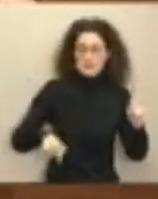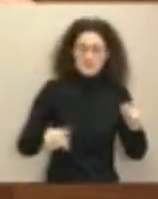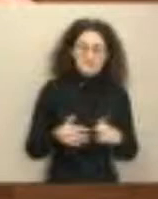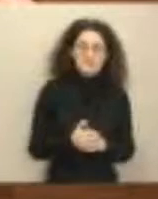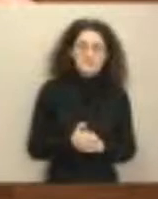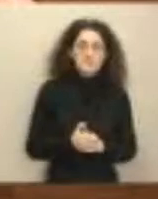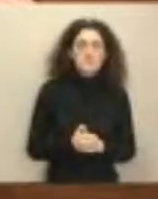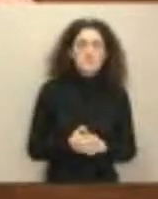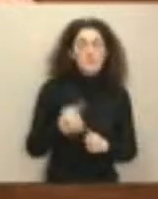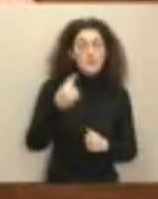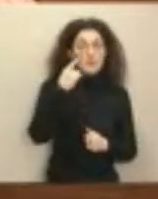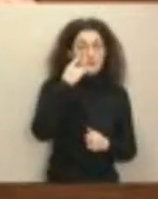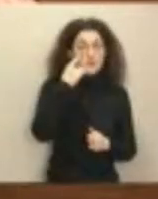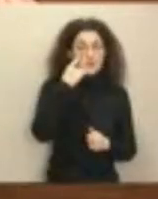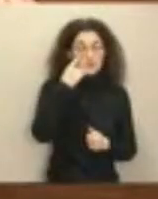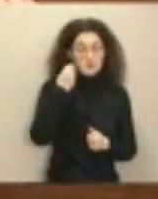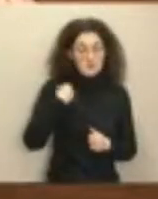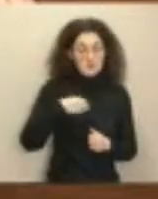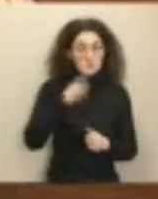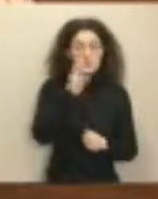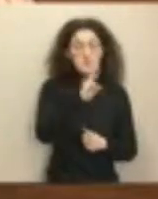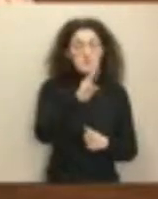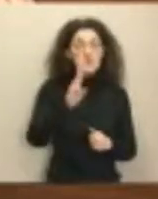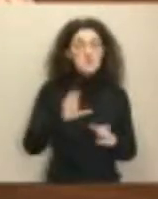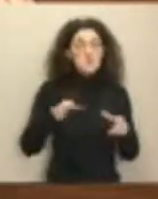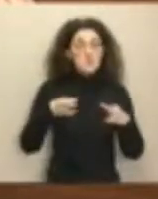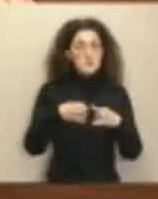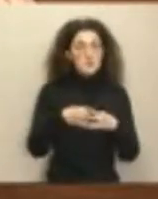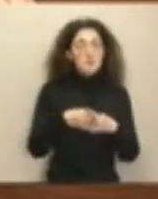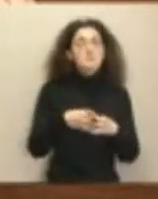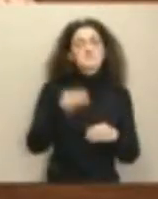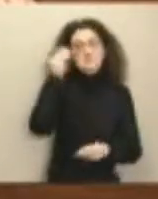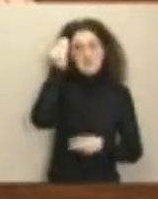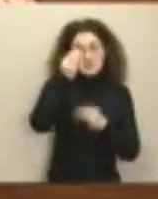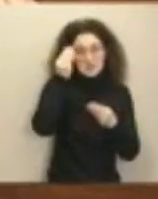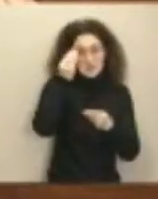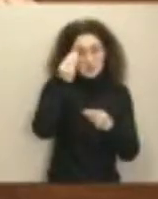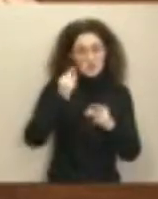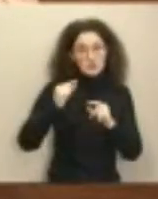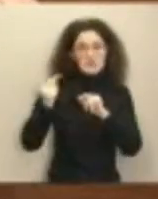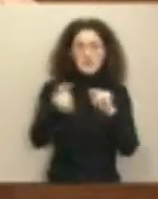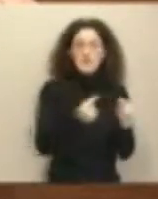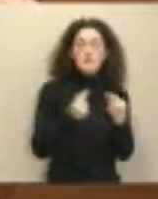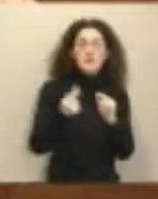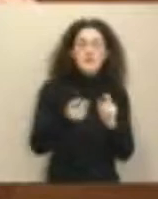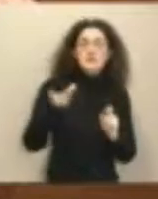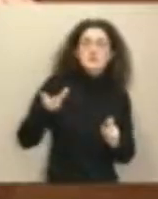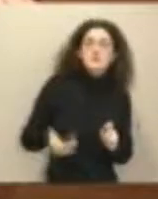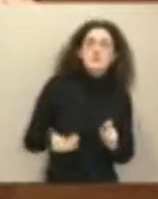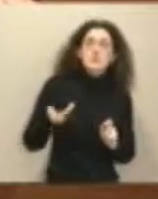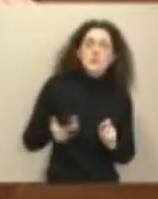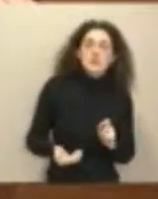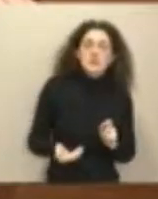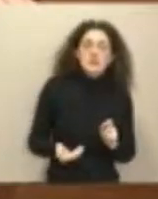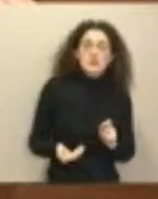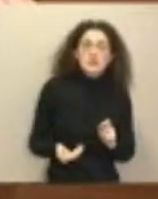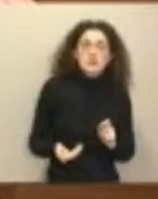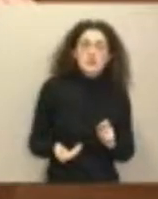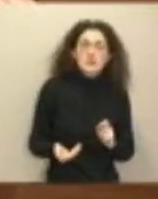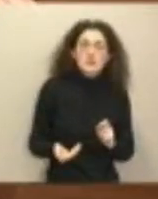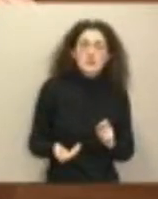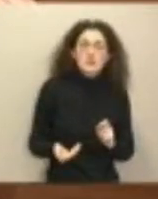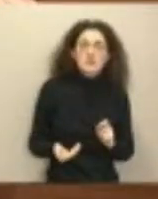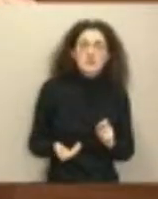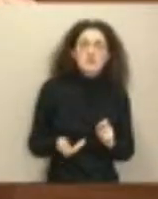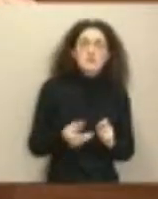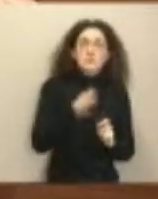Y fíjense si desde el Partido Popular creemos que este debate es importante, que